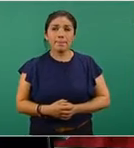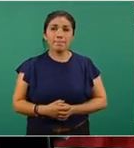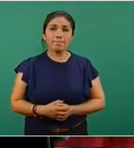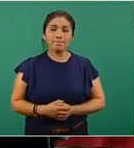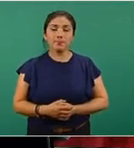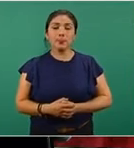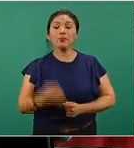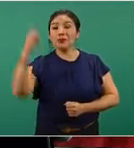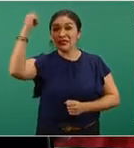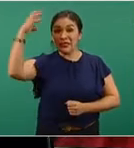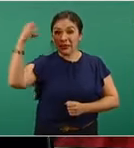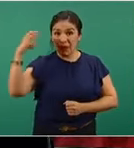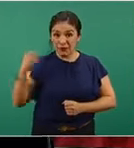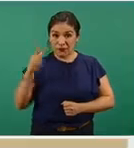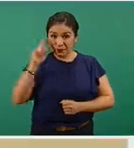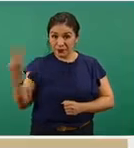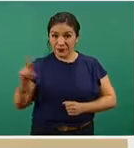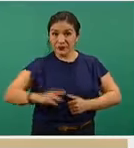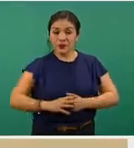Semáforo.